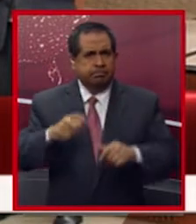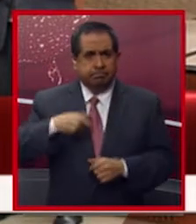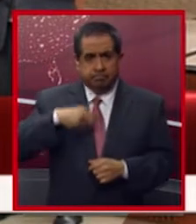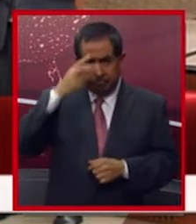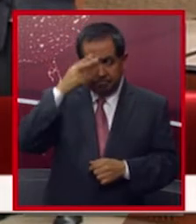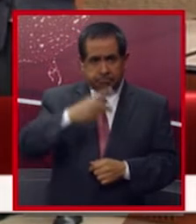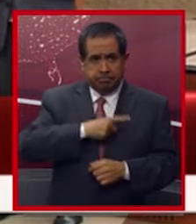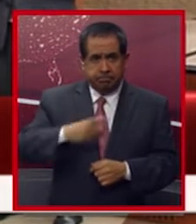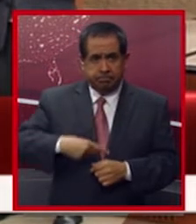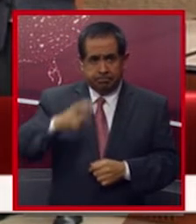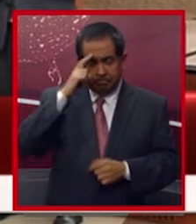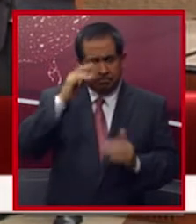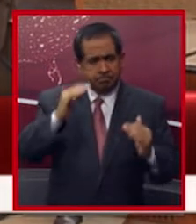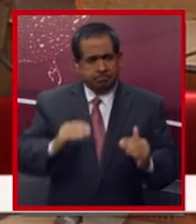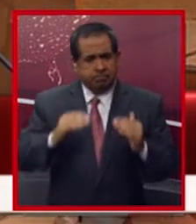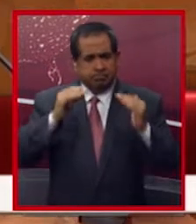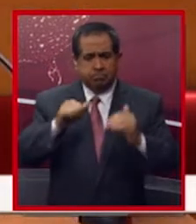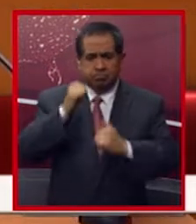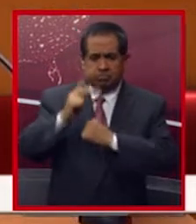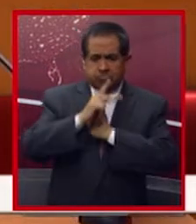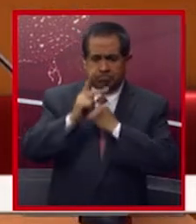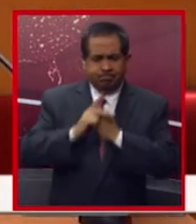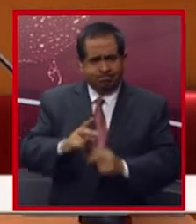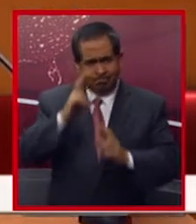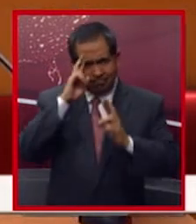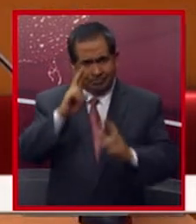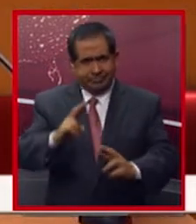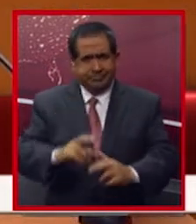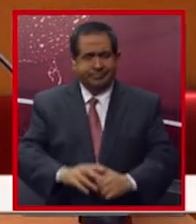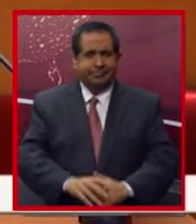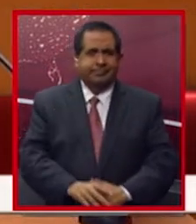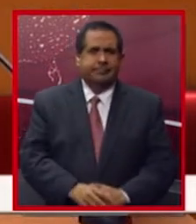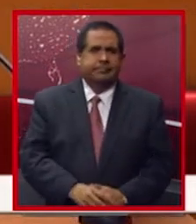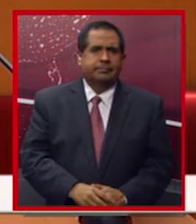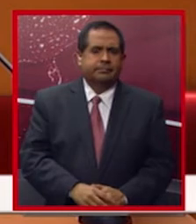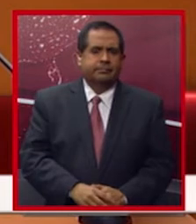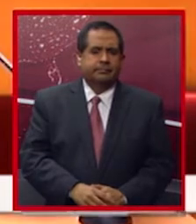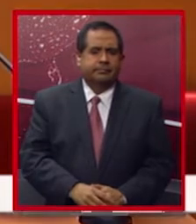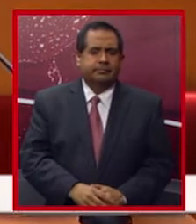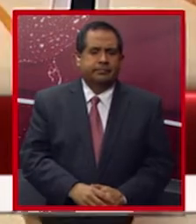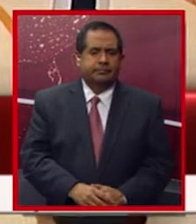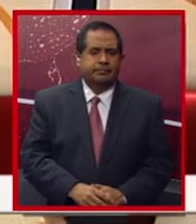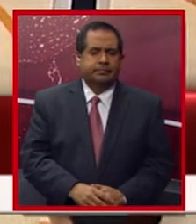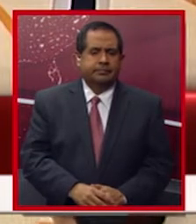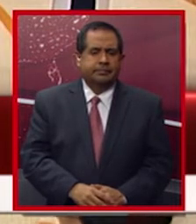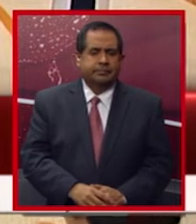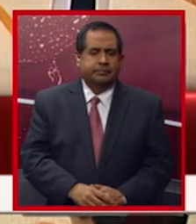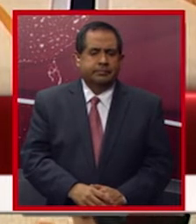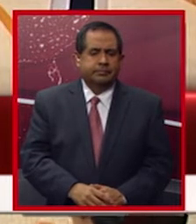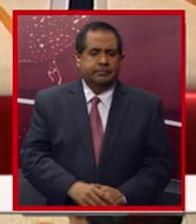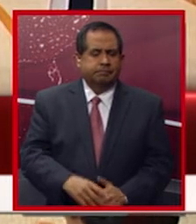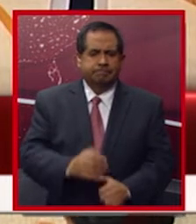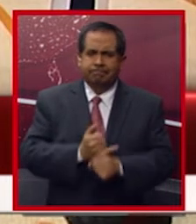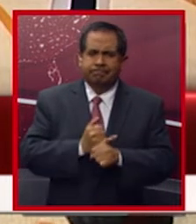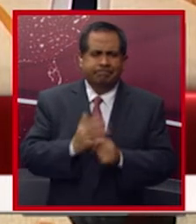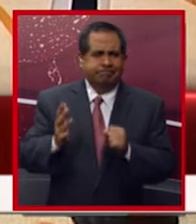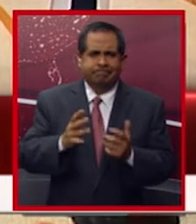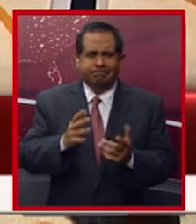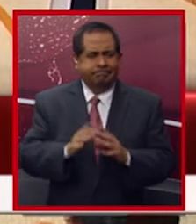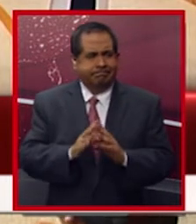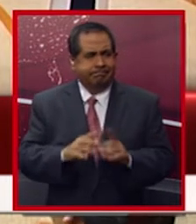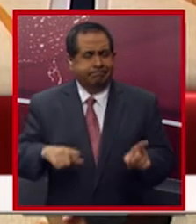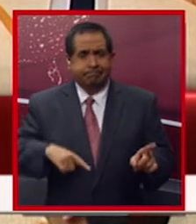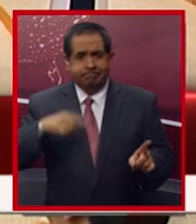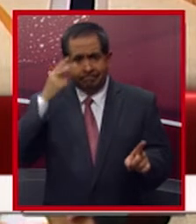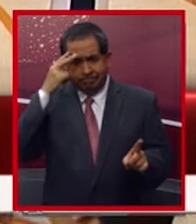se respete la soberanía de otros países. Constitución política que nos rige, pues es inadmisible que el gobierno